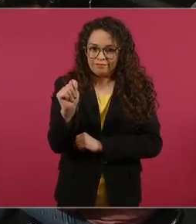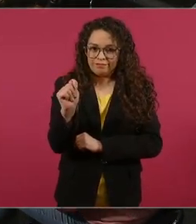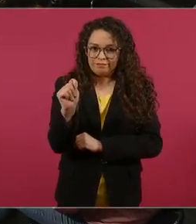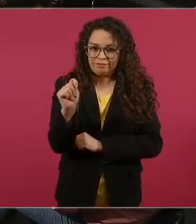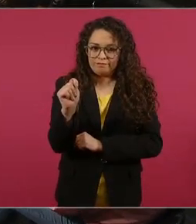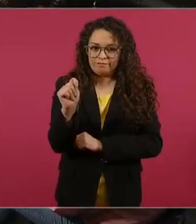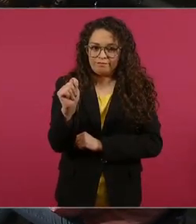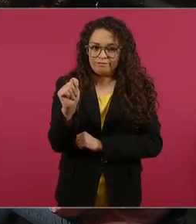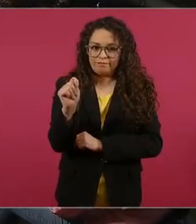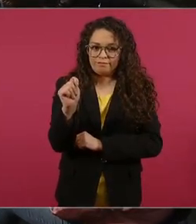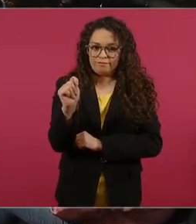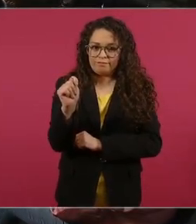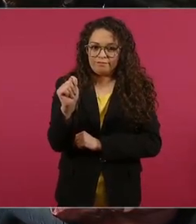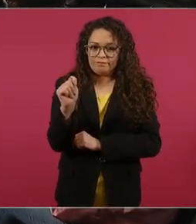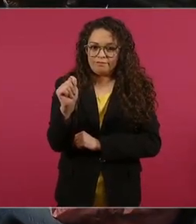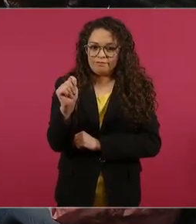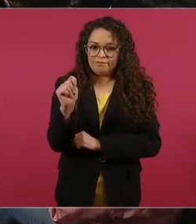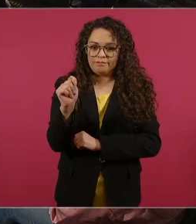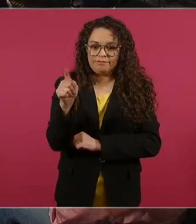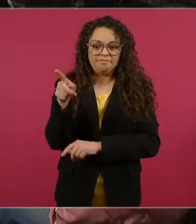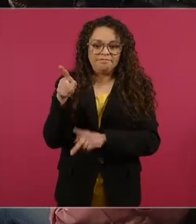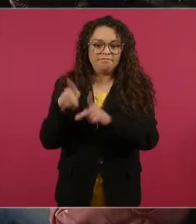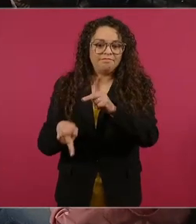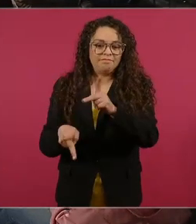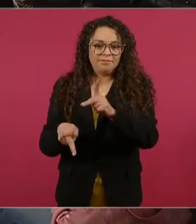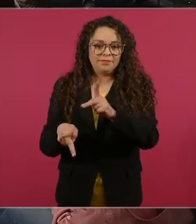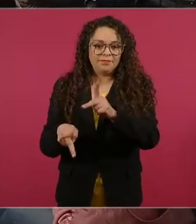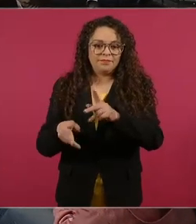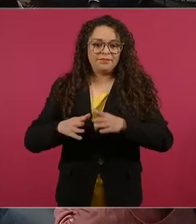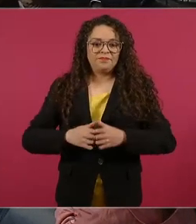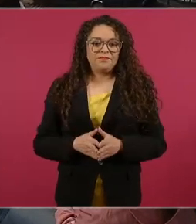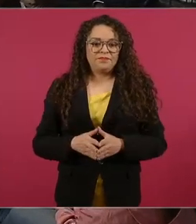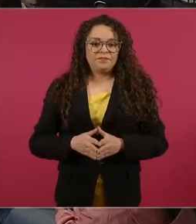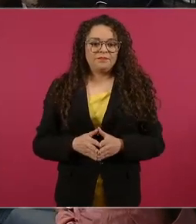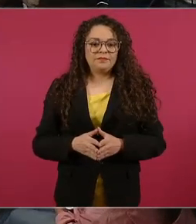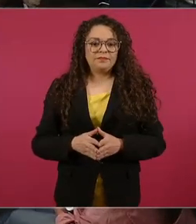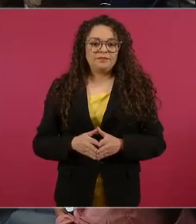Pásale, porque no quiero que que lo lean todo.